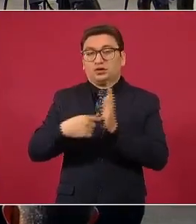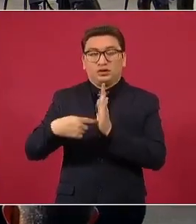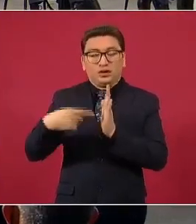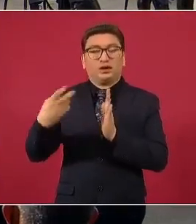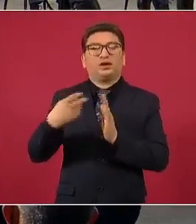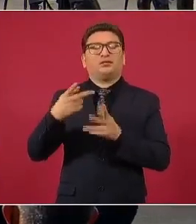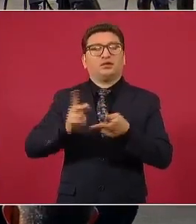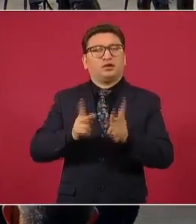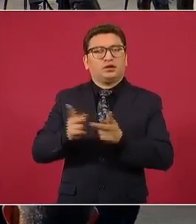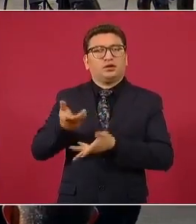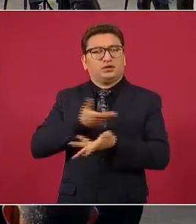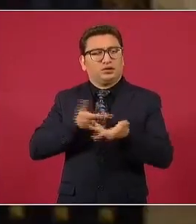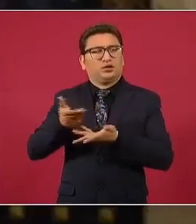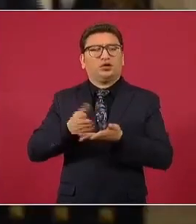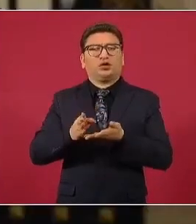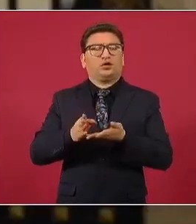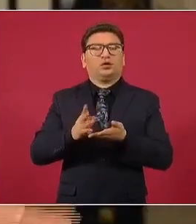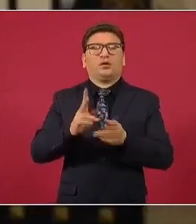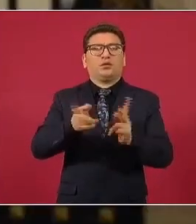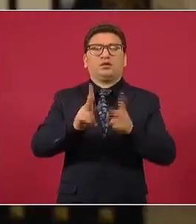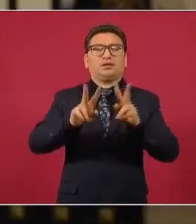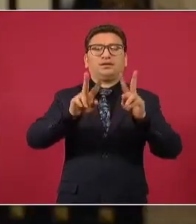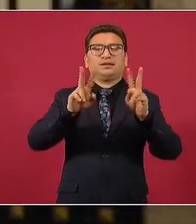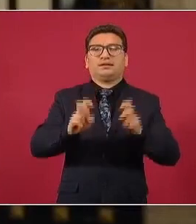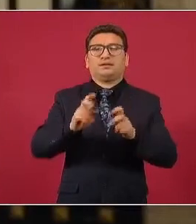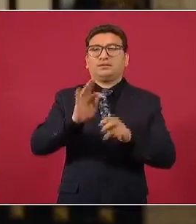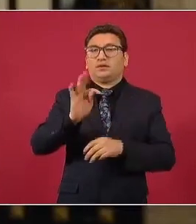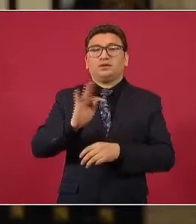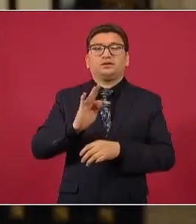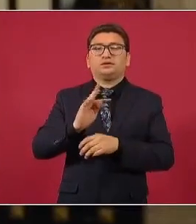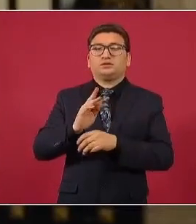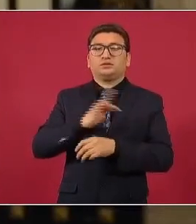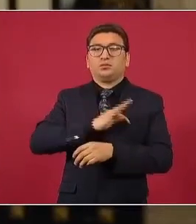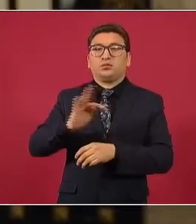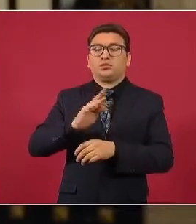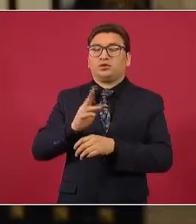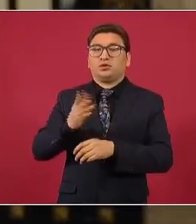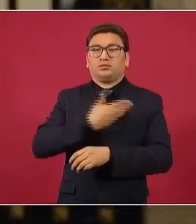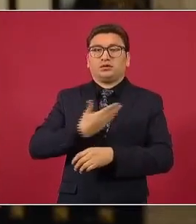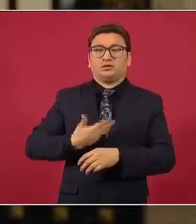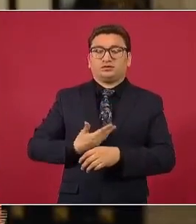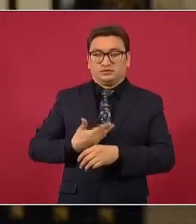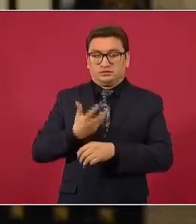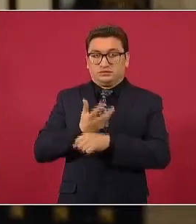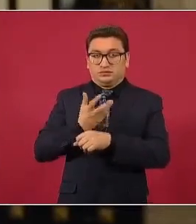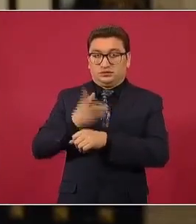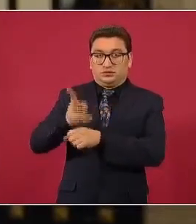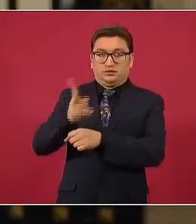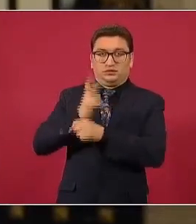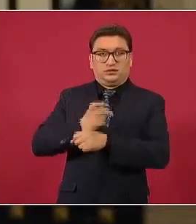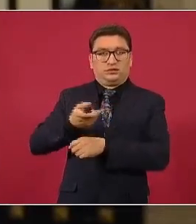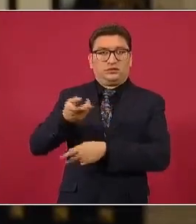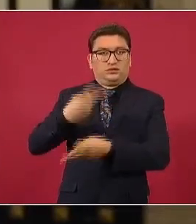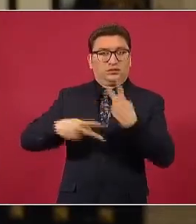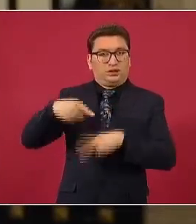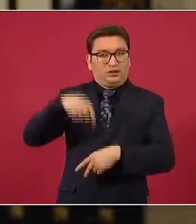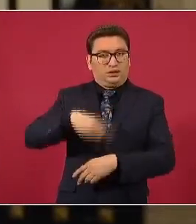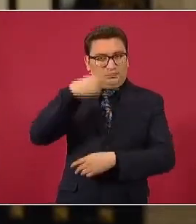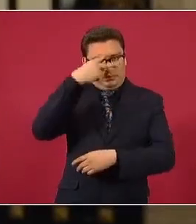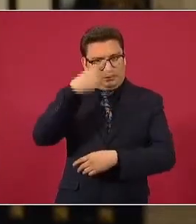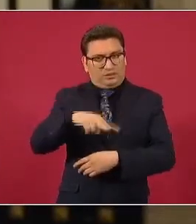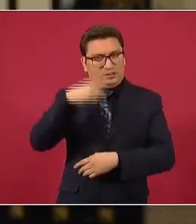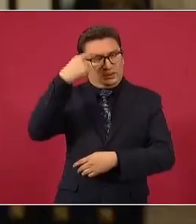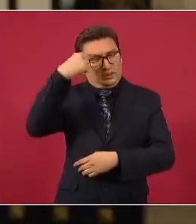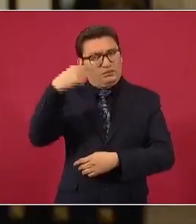y también, presidente, si platicaron al respecto de invitar al presidente de Estados Unidos, Joe Biden, aquí a México para que